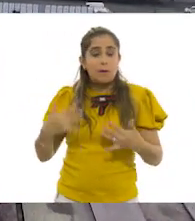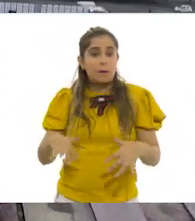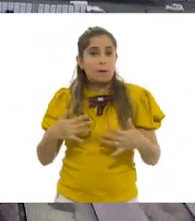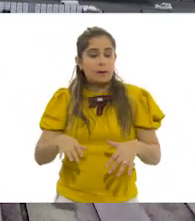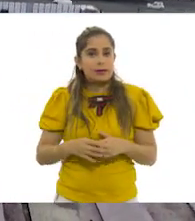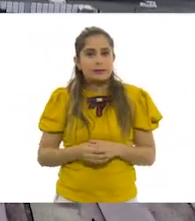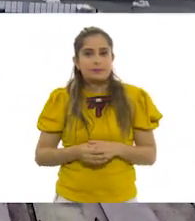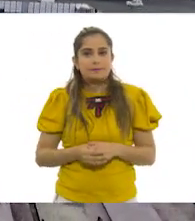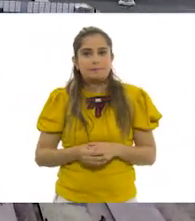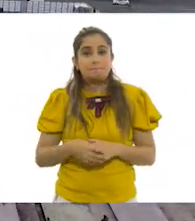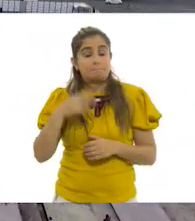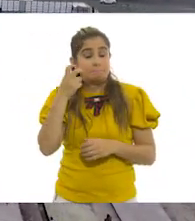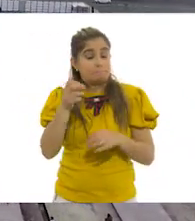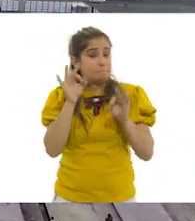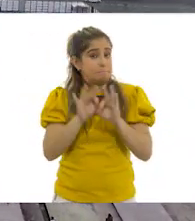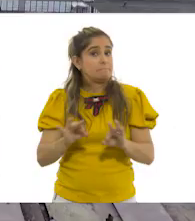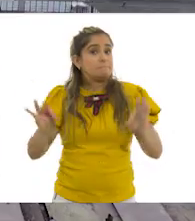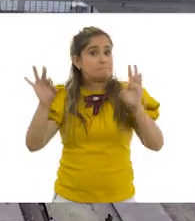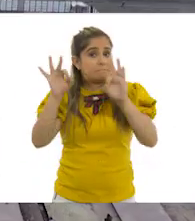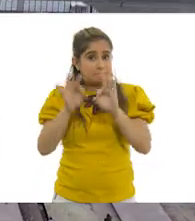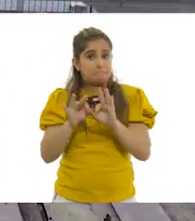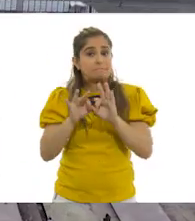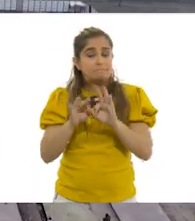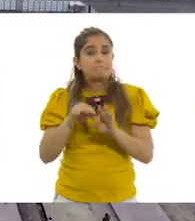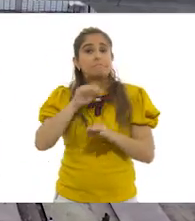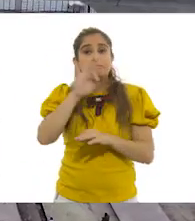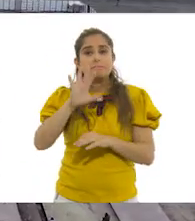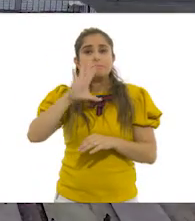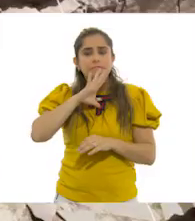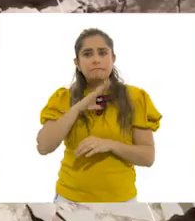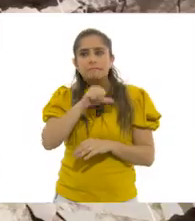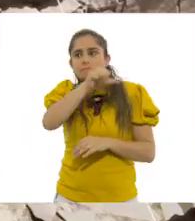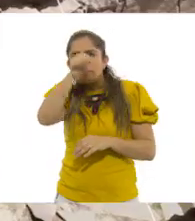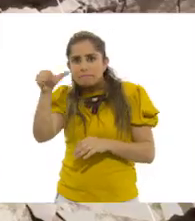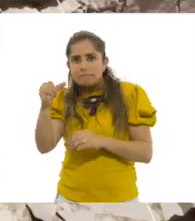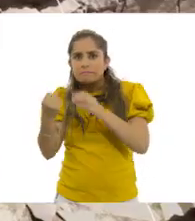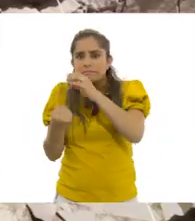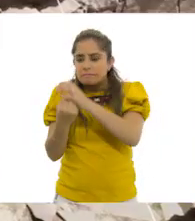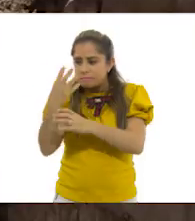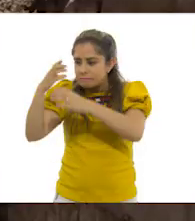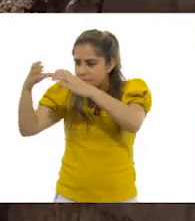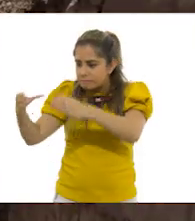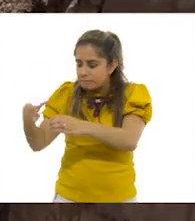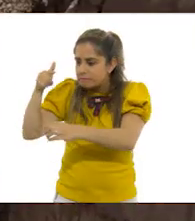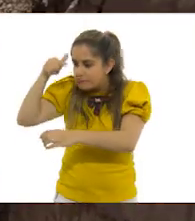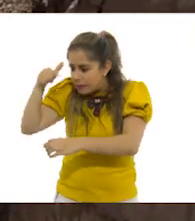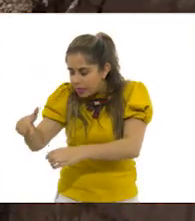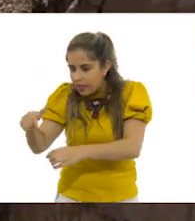y que se vuelve más intenso conforme brota un nuevo testigo de la antigua capital.